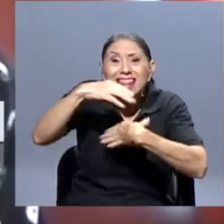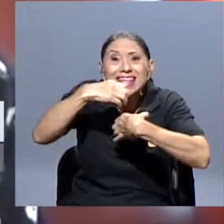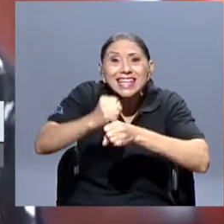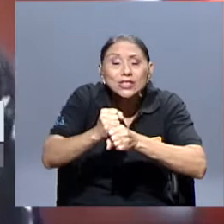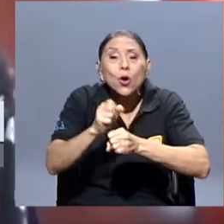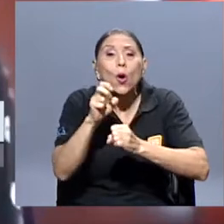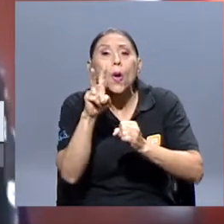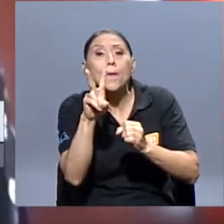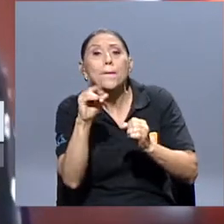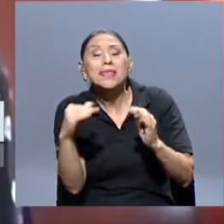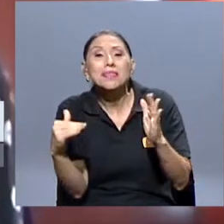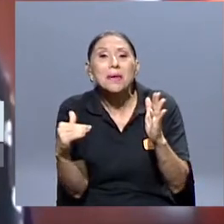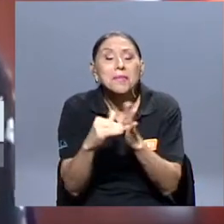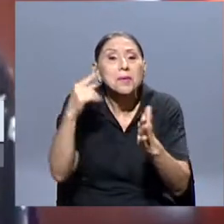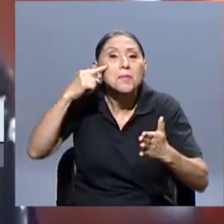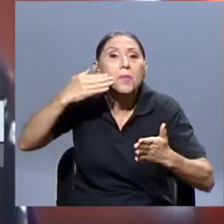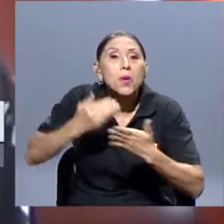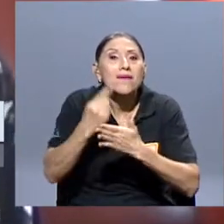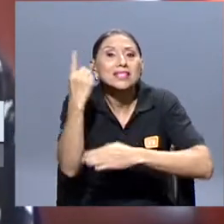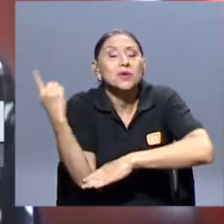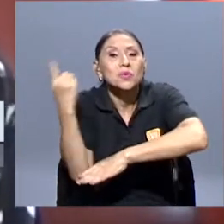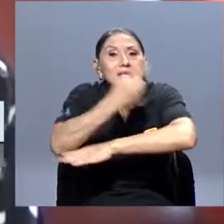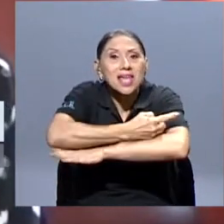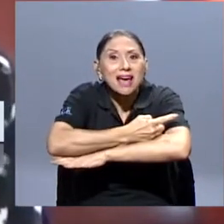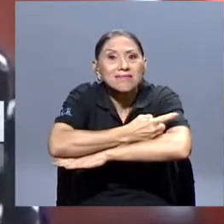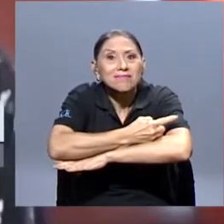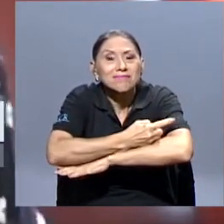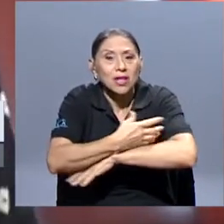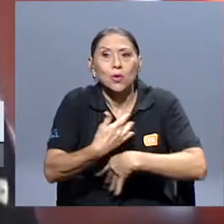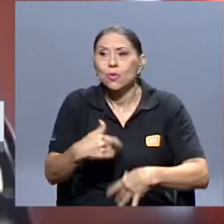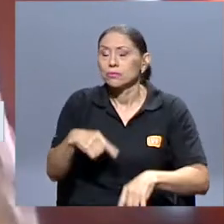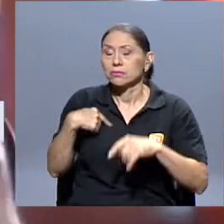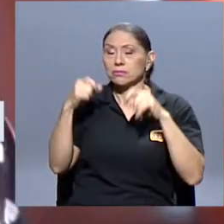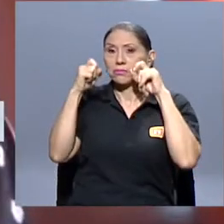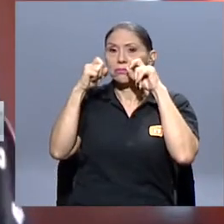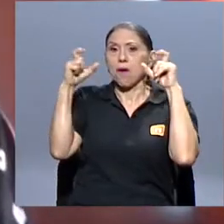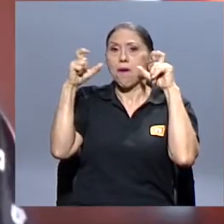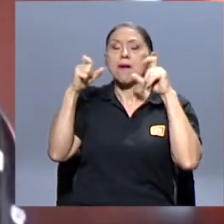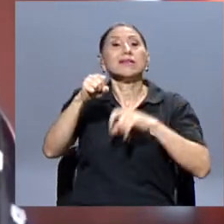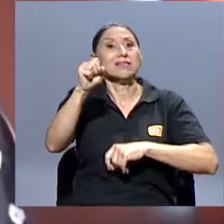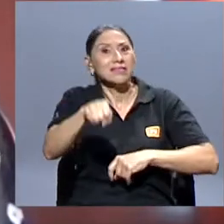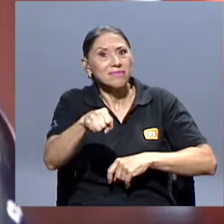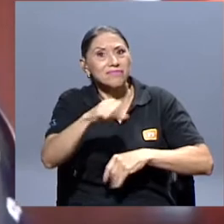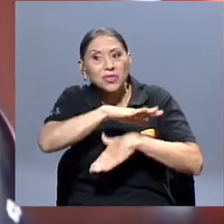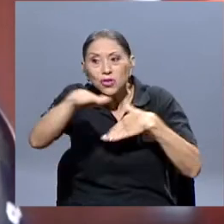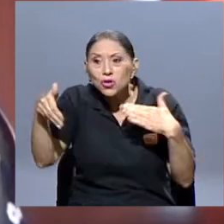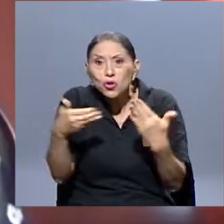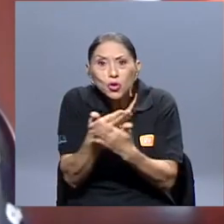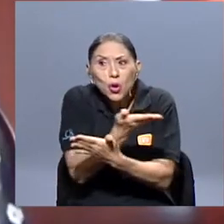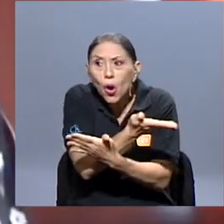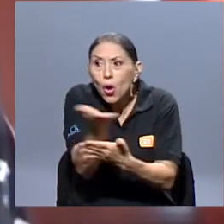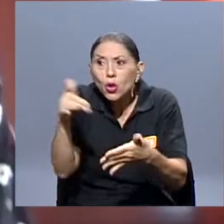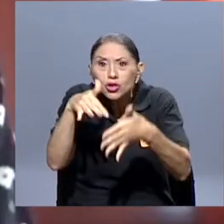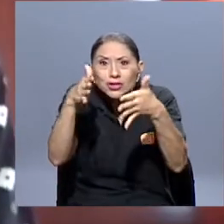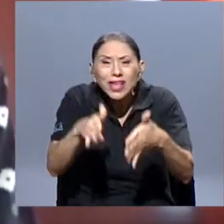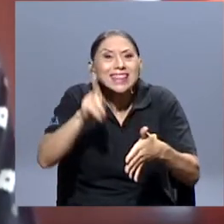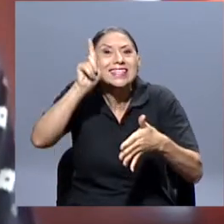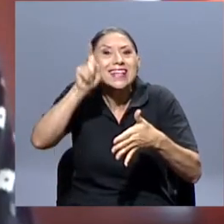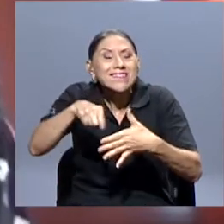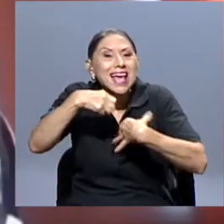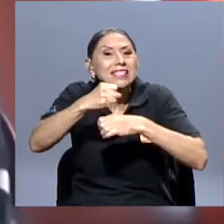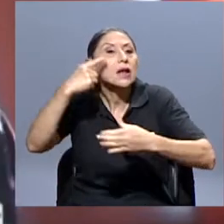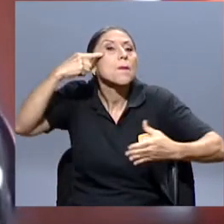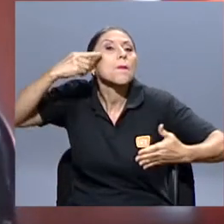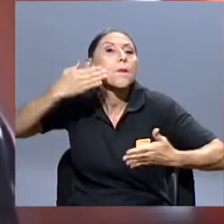país, ¿verdad? A mí me impresionó ese dato. Sí, 20,000 pruebas diarias. Y es decir, todo estudiante se testeaba 2 veces